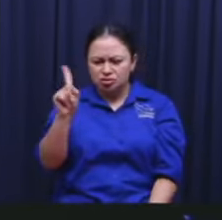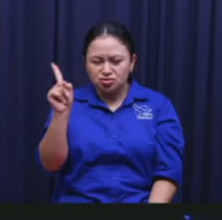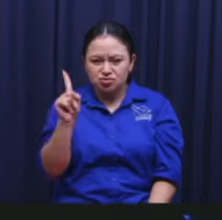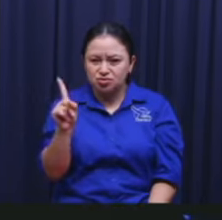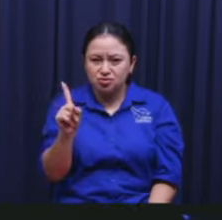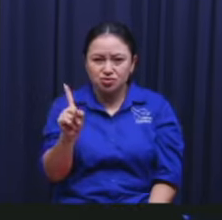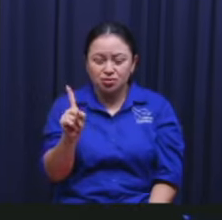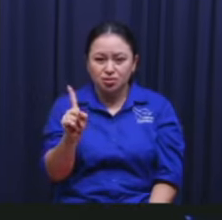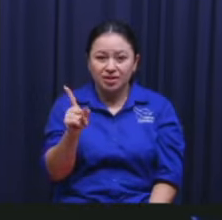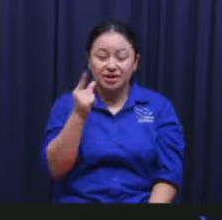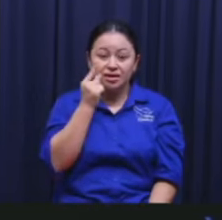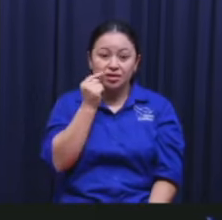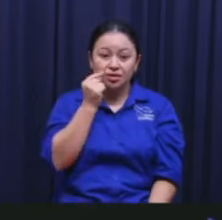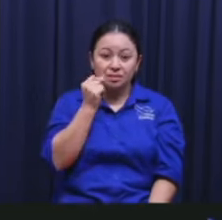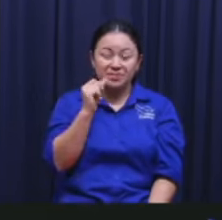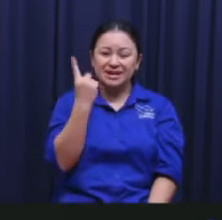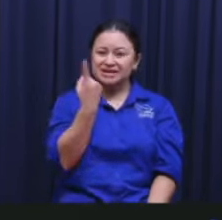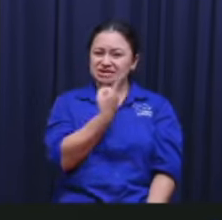Es una gran creación,